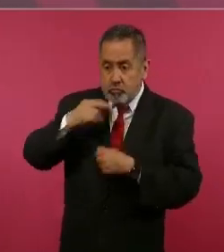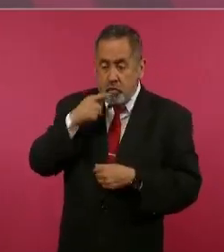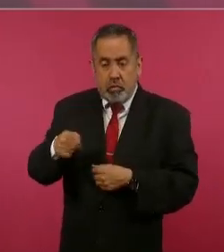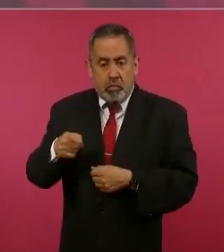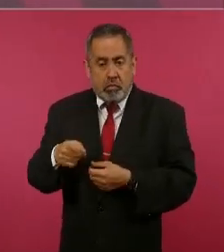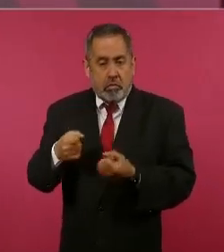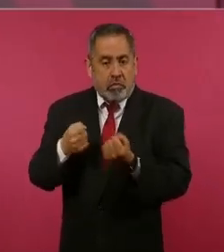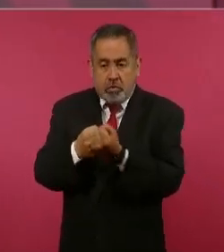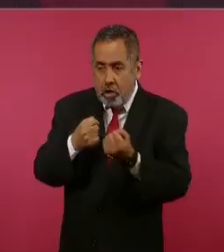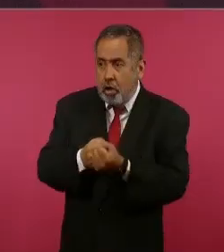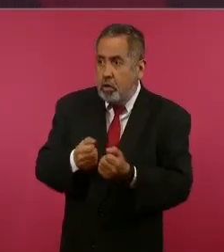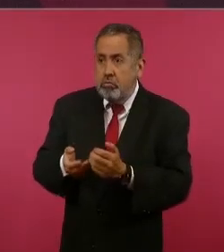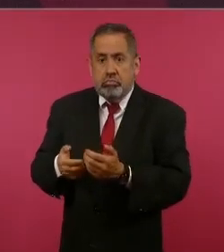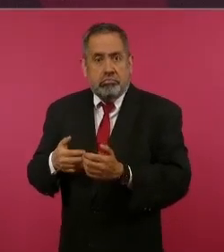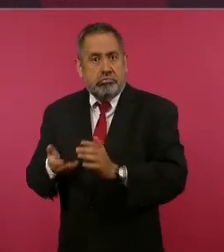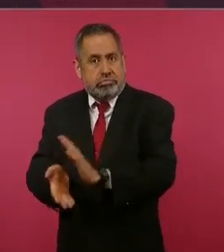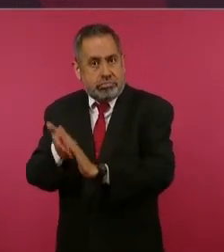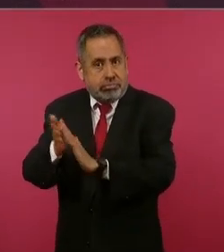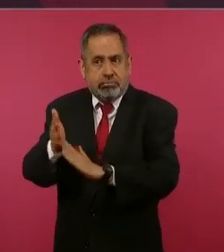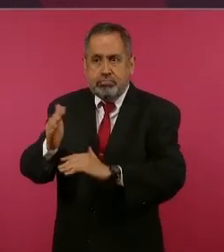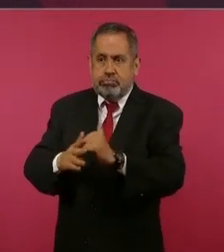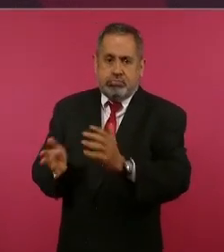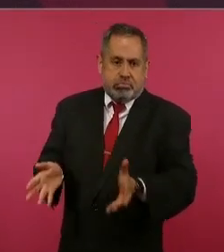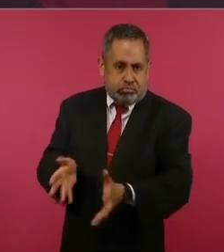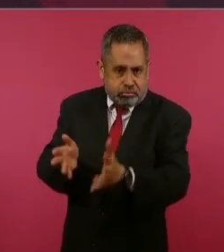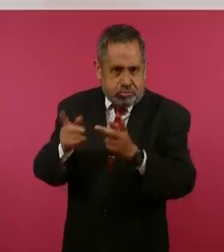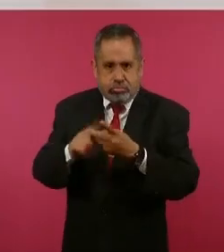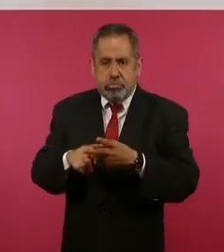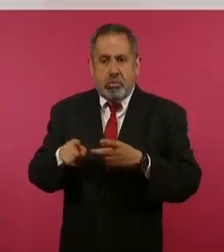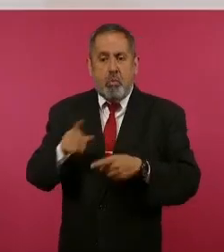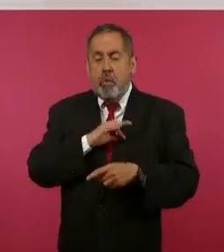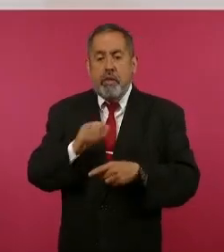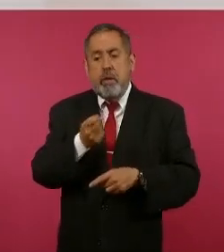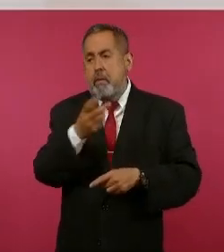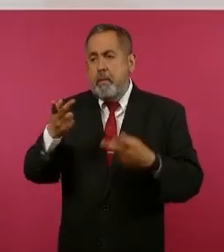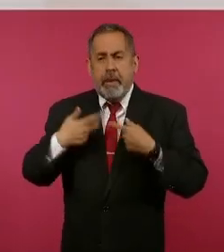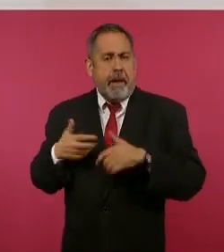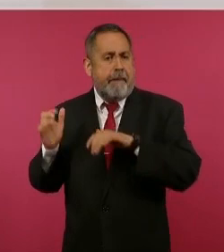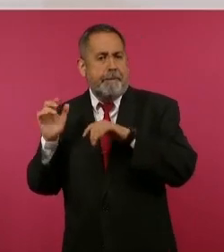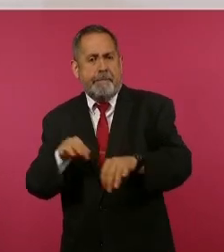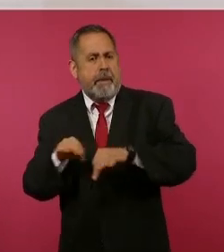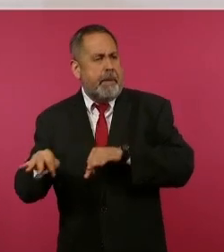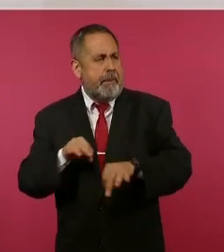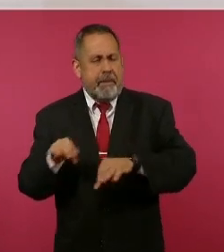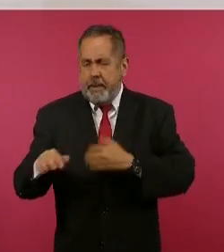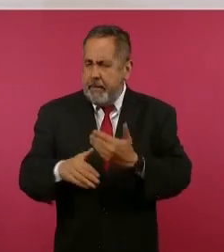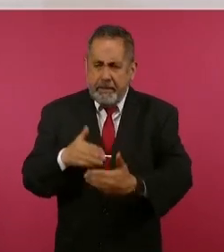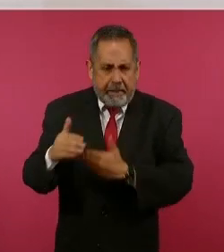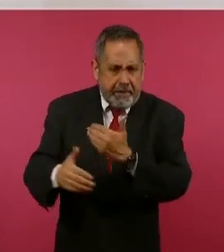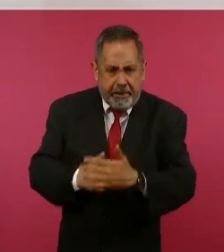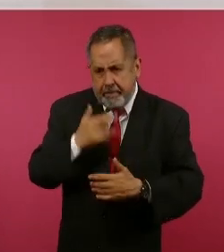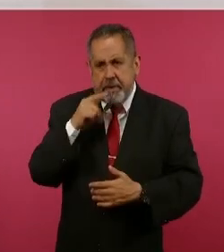reactiva la industria de la construcción, permite crear muchísimos empleos.